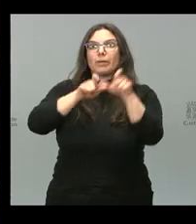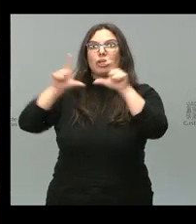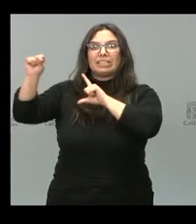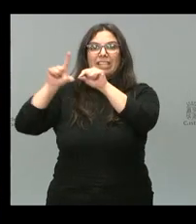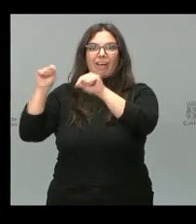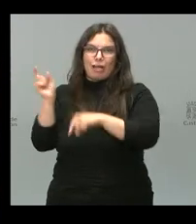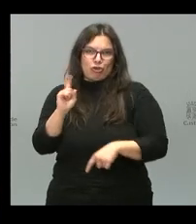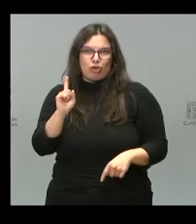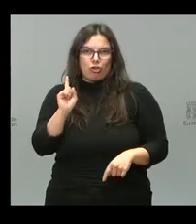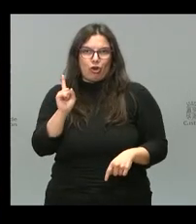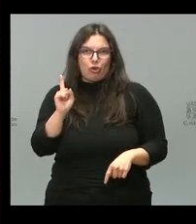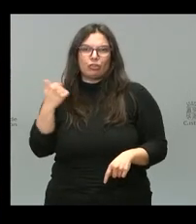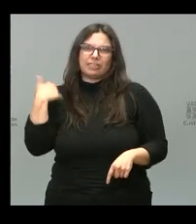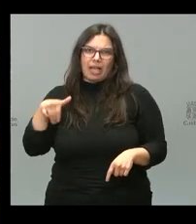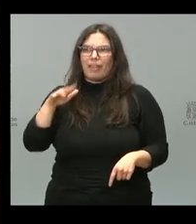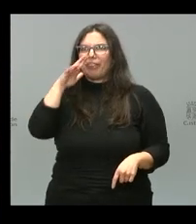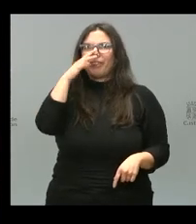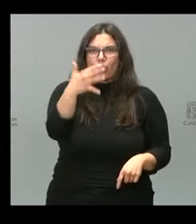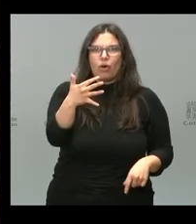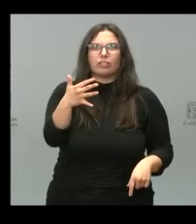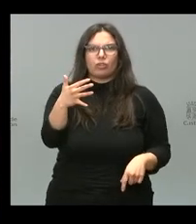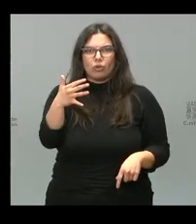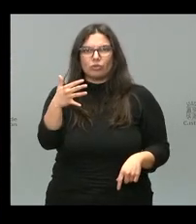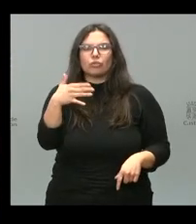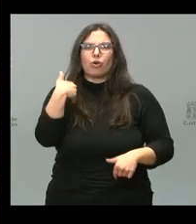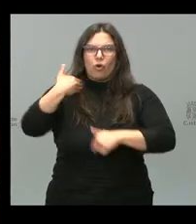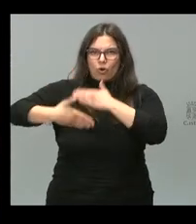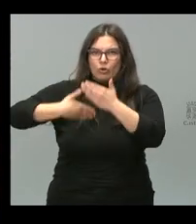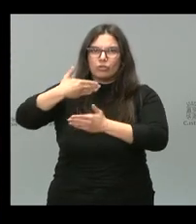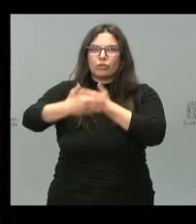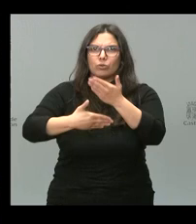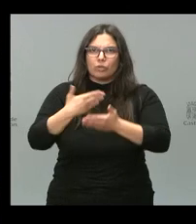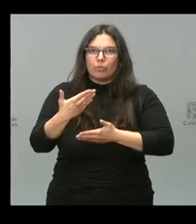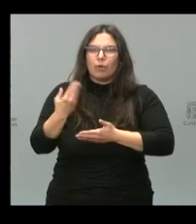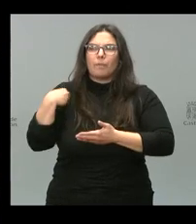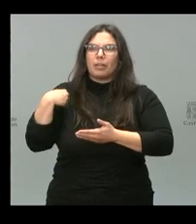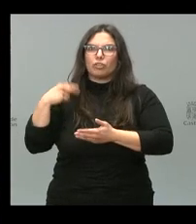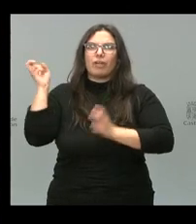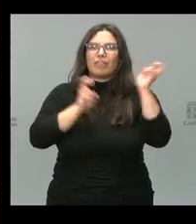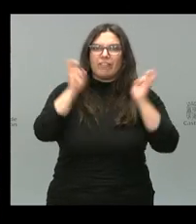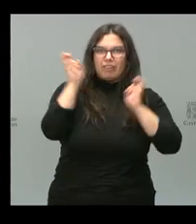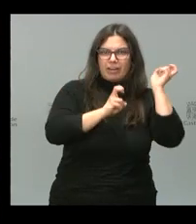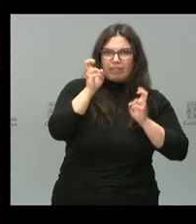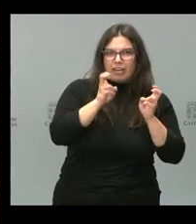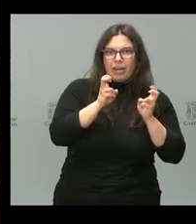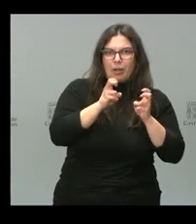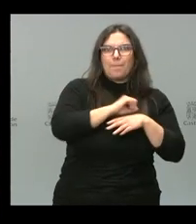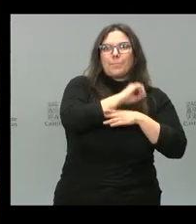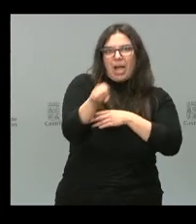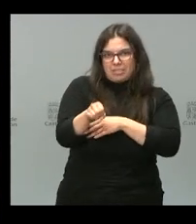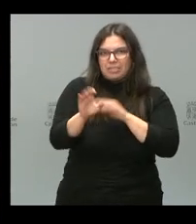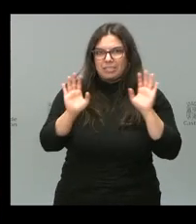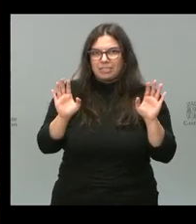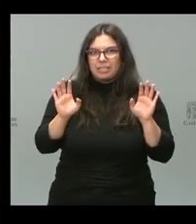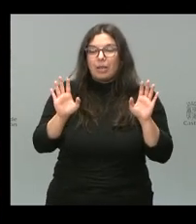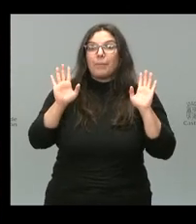que llevamos cinco años consecutivos donde viene más gente de la que se va sino porque hay más